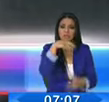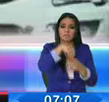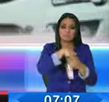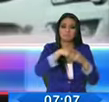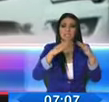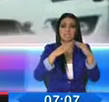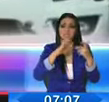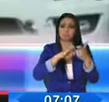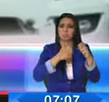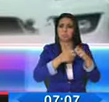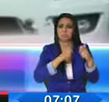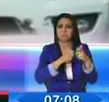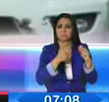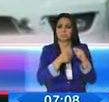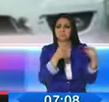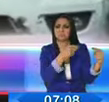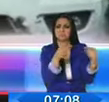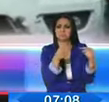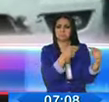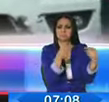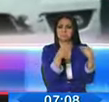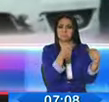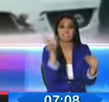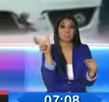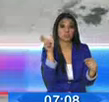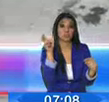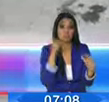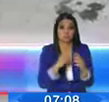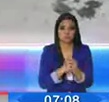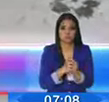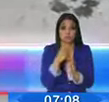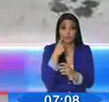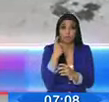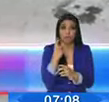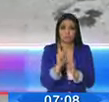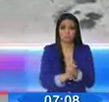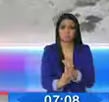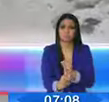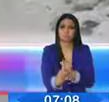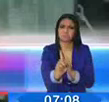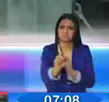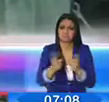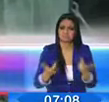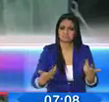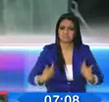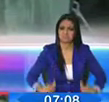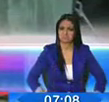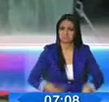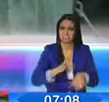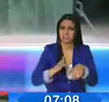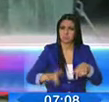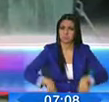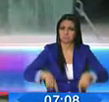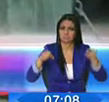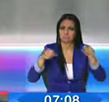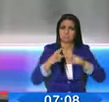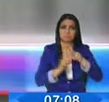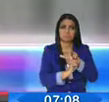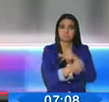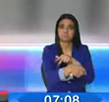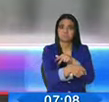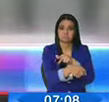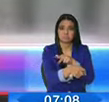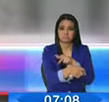y posteriormente él vio que uno de ellos salió en ropa interior dándose a la fuga pues y